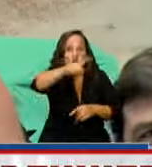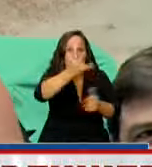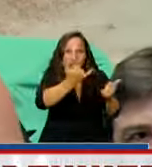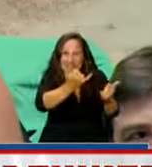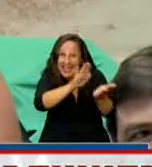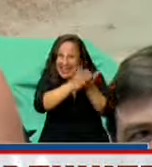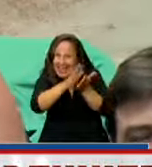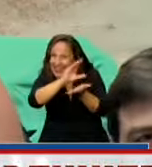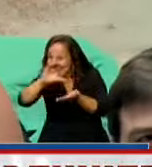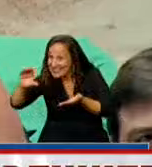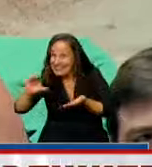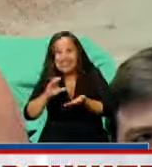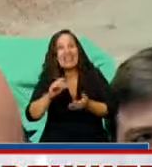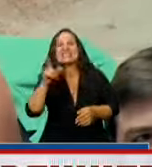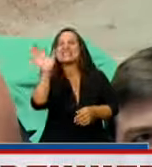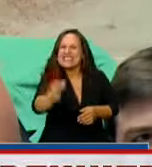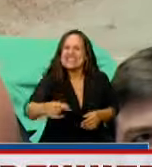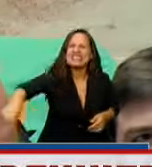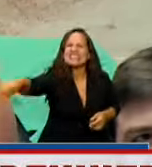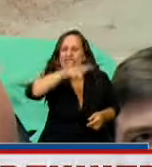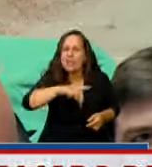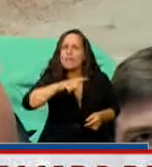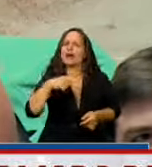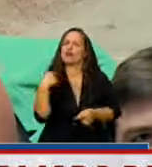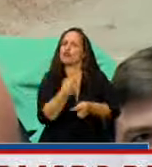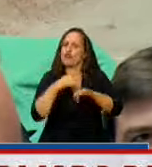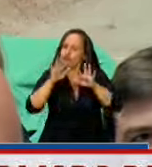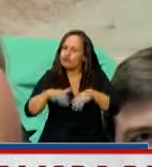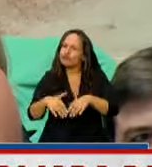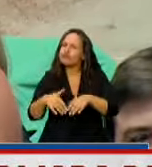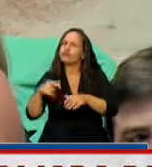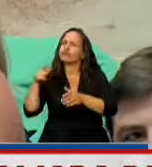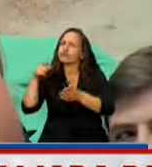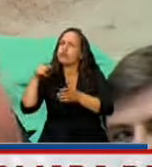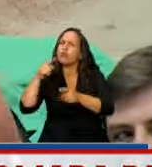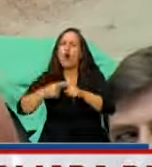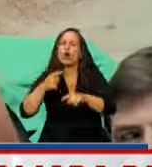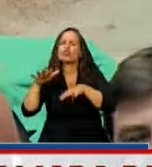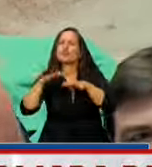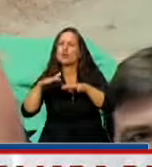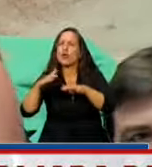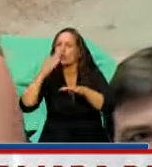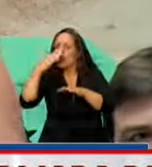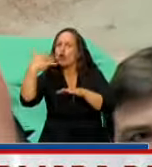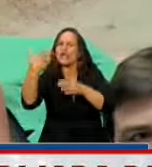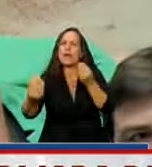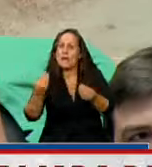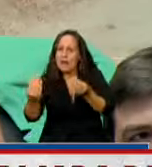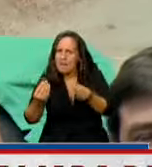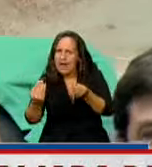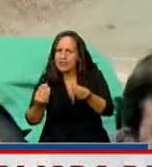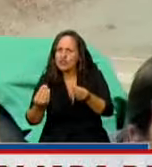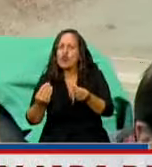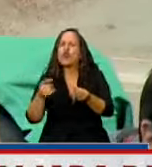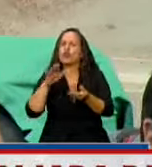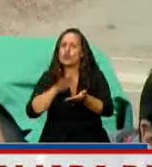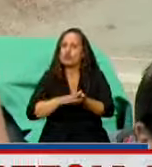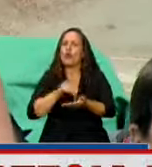ómnibus. Por eso no me gusta ley ómnibus. Las leyes tienen que ser temáticamente individuales. Claro. Una ley por el